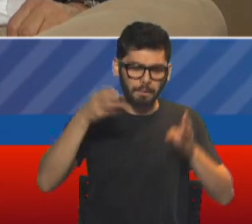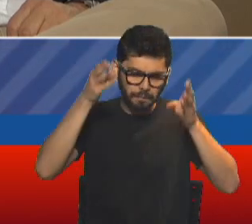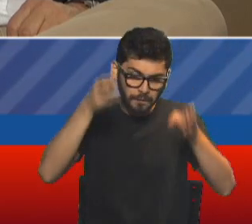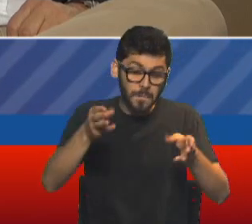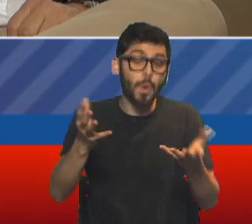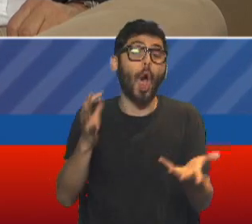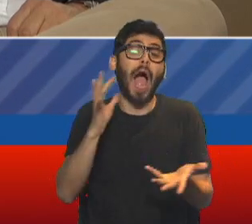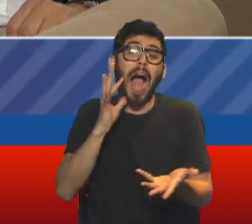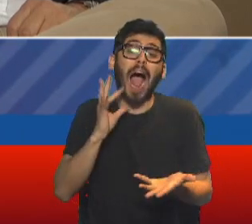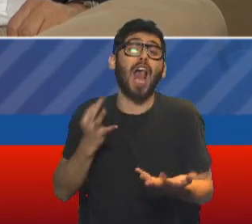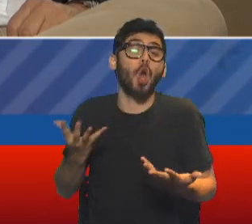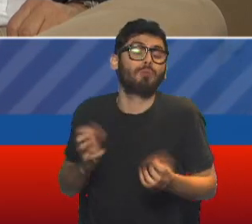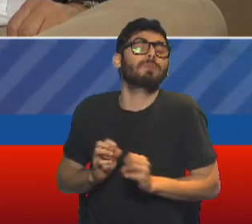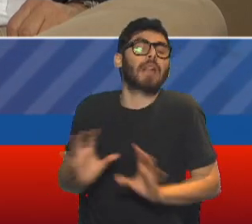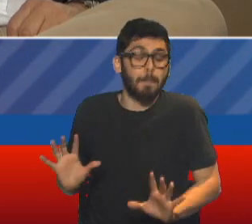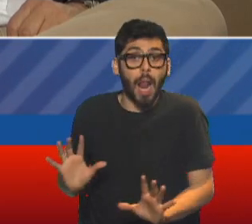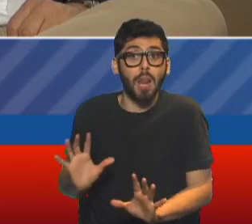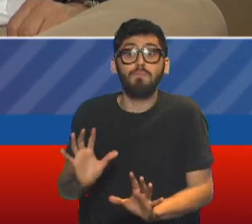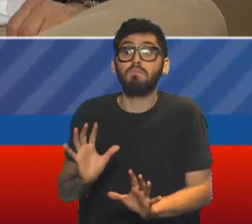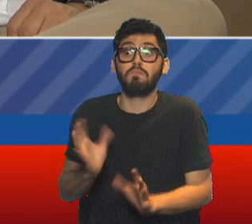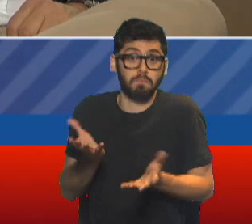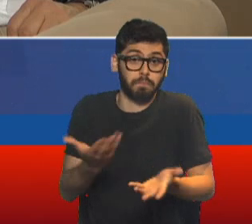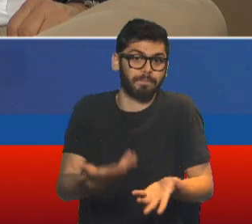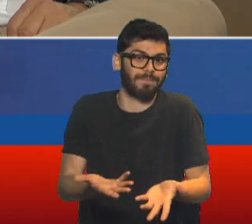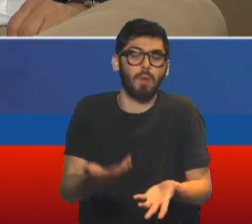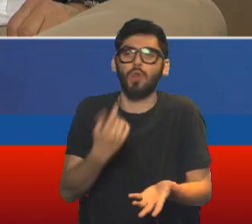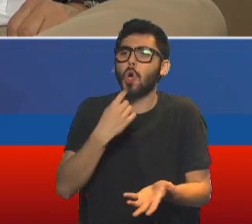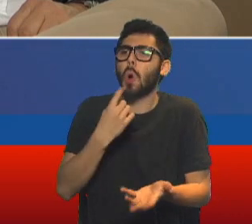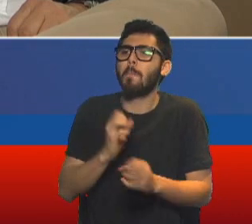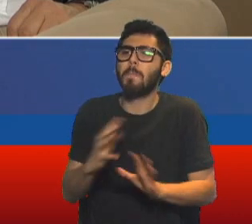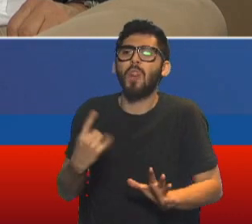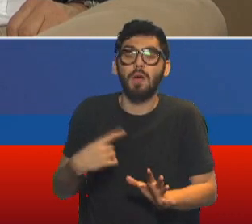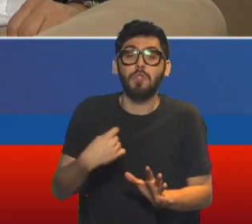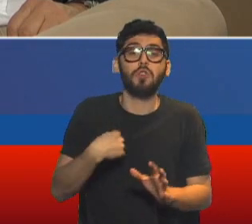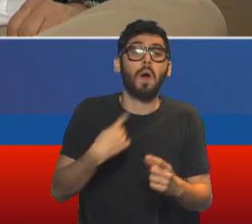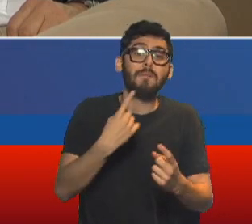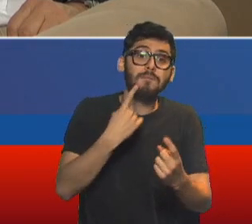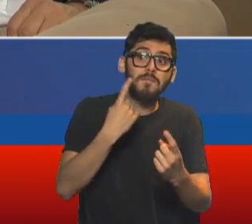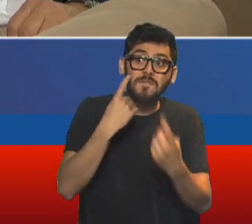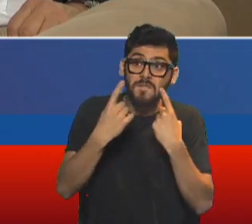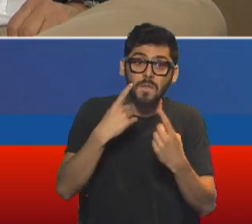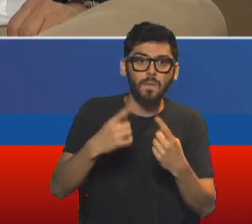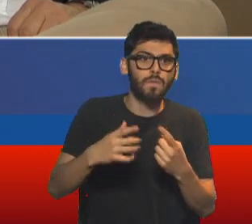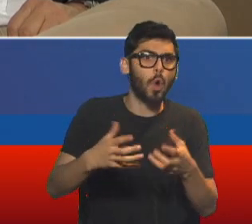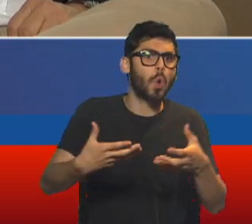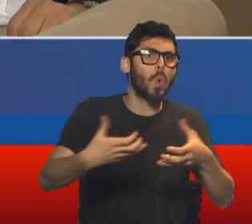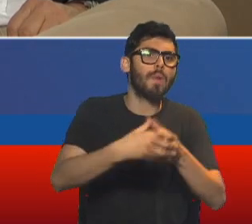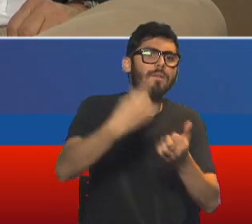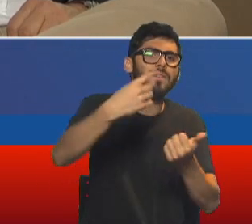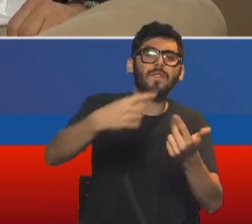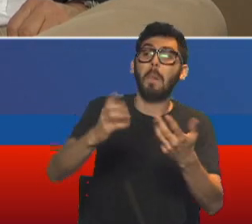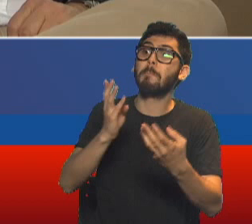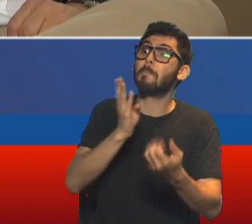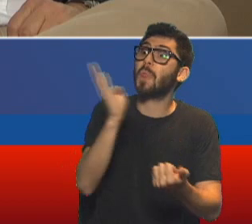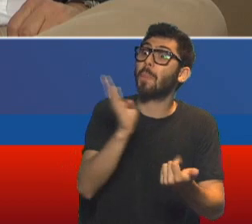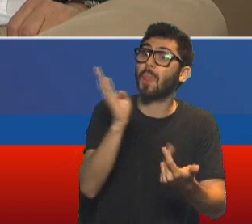mal. Ahora, ¿qué es lo que se está haciendo mal? Porque si uno hoy ve las repercusiones, las columnas, lo que le piden diferentes sectores al presidente,